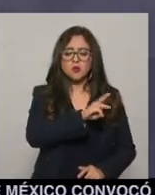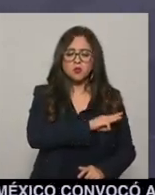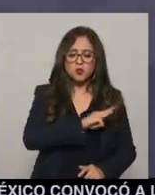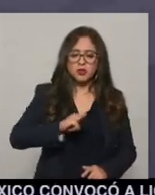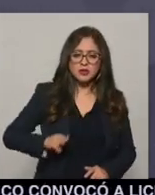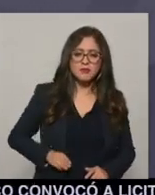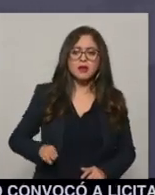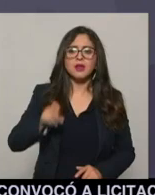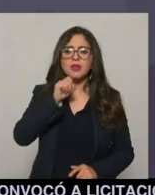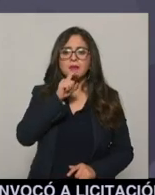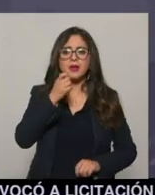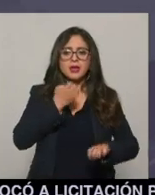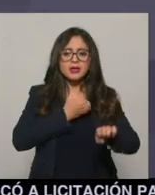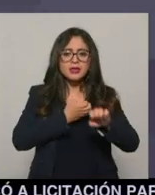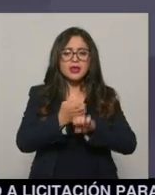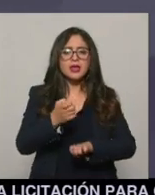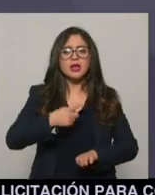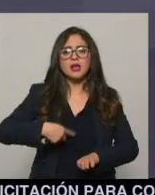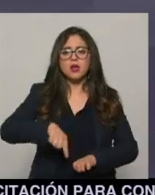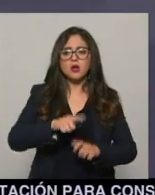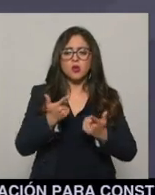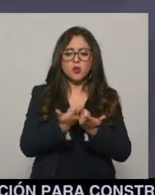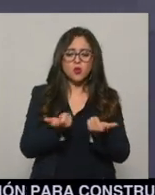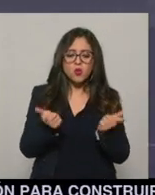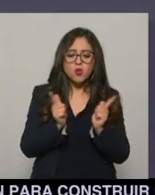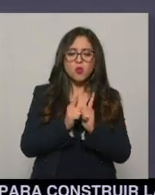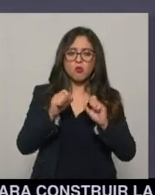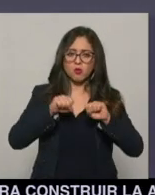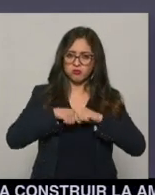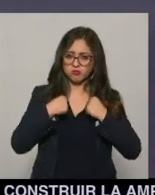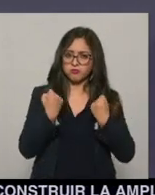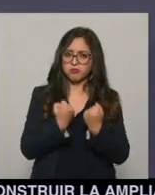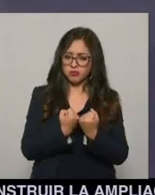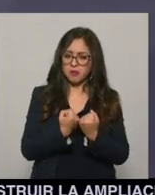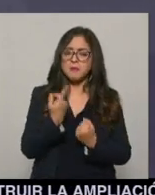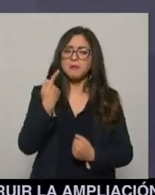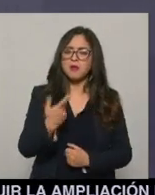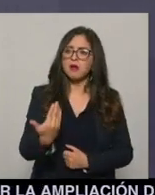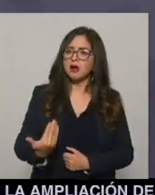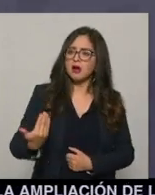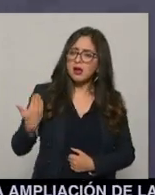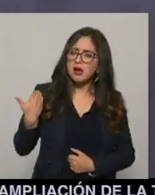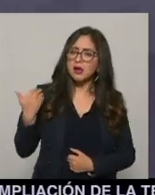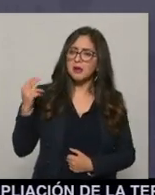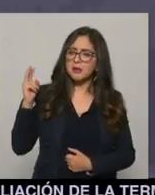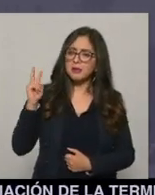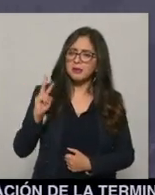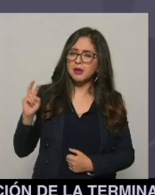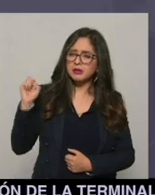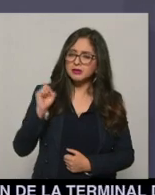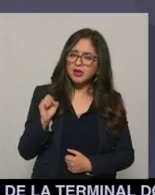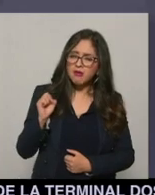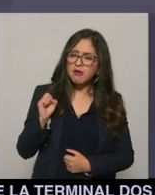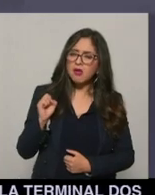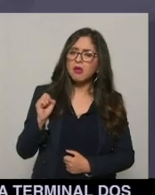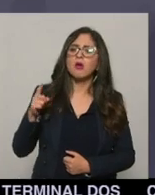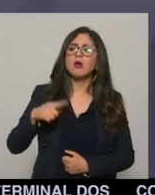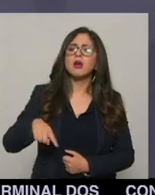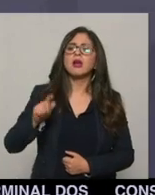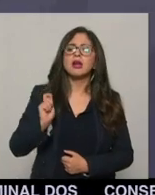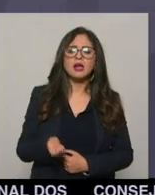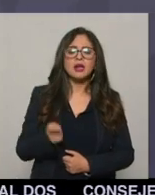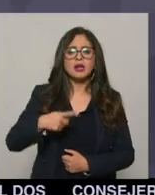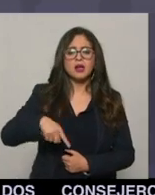parte de grupos de la delincuencia organizada. Hace poco, el fin de semana, sucedió un caso donde incluso un